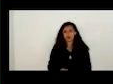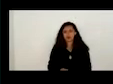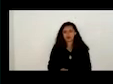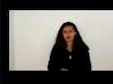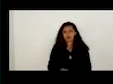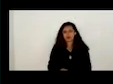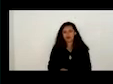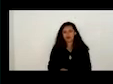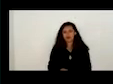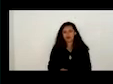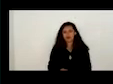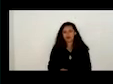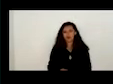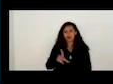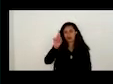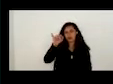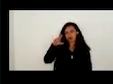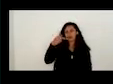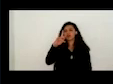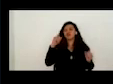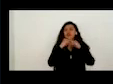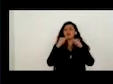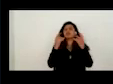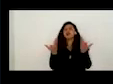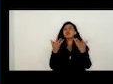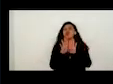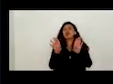¿Cómo hacen, Diana, por ejemplo, en tu institución para